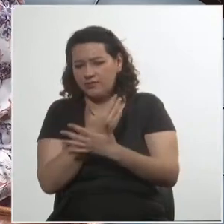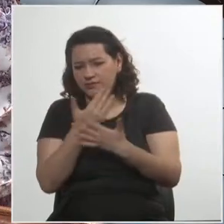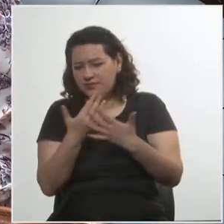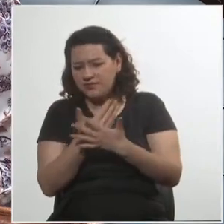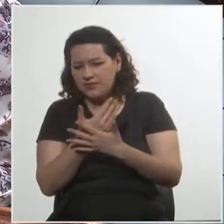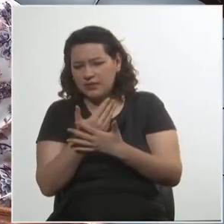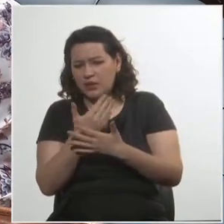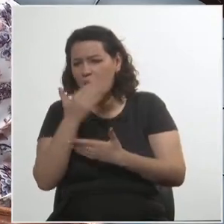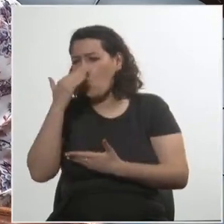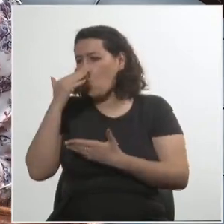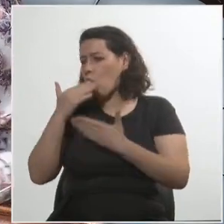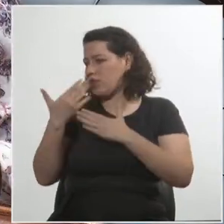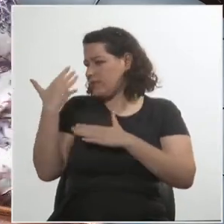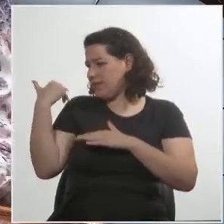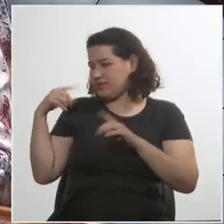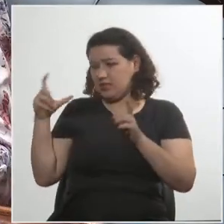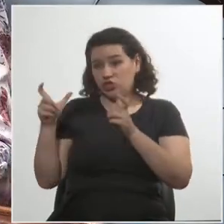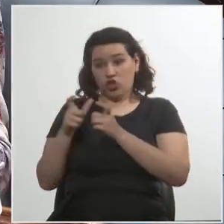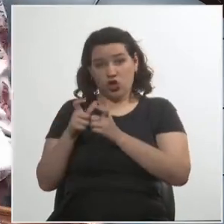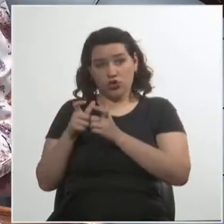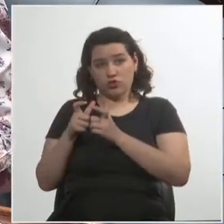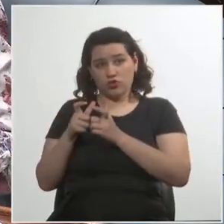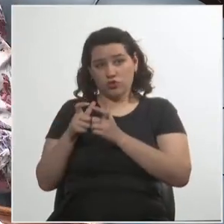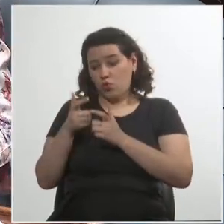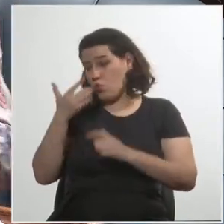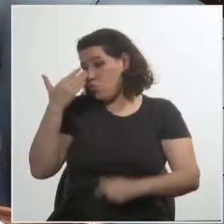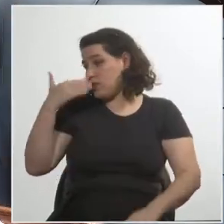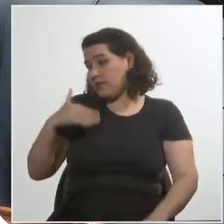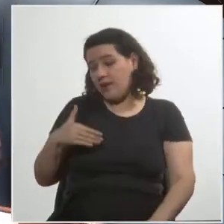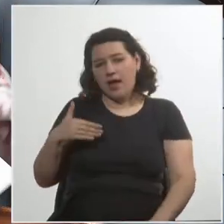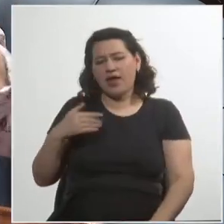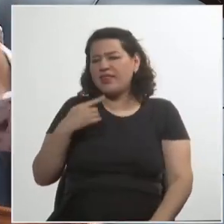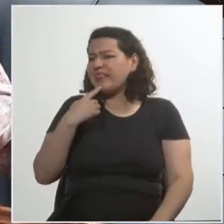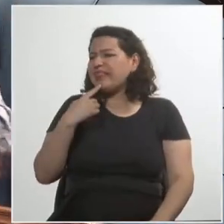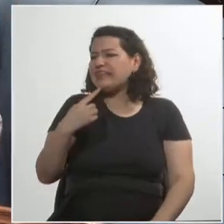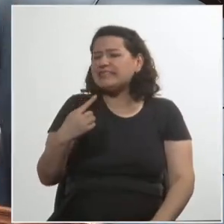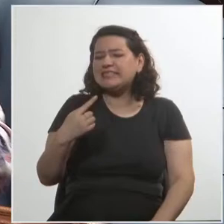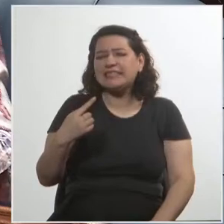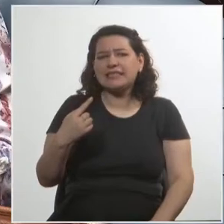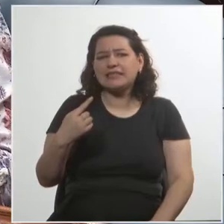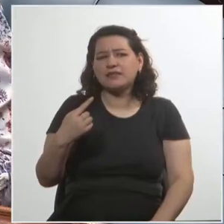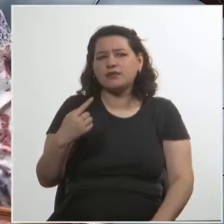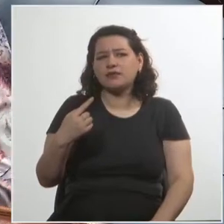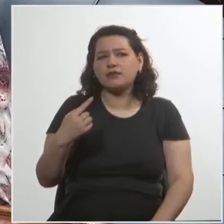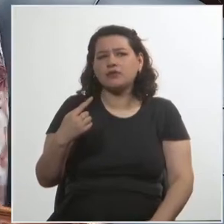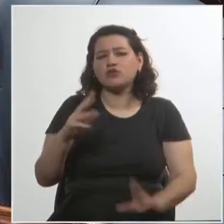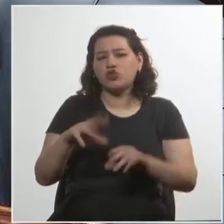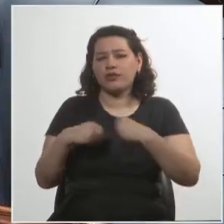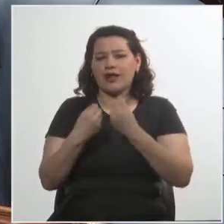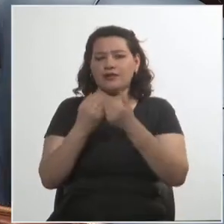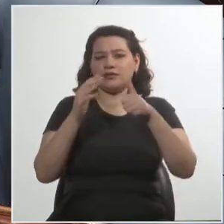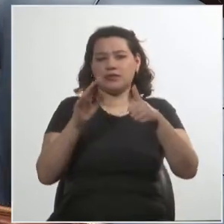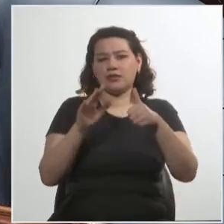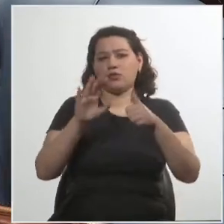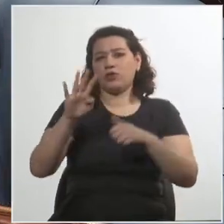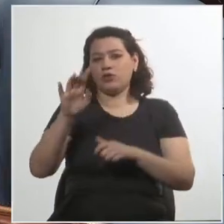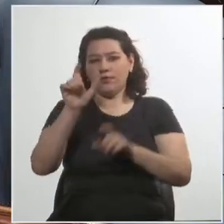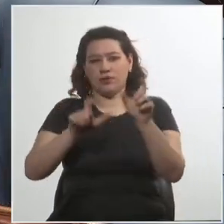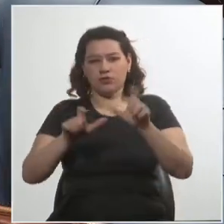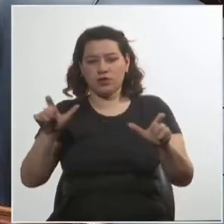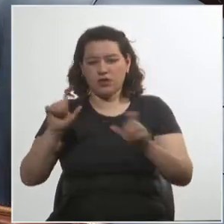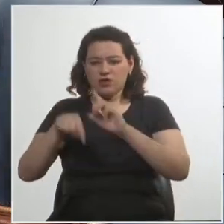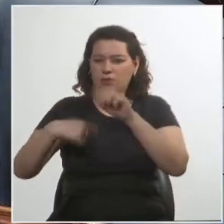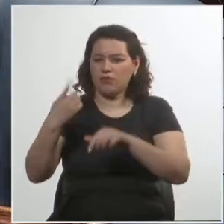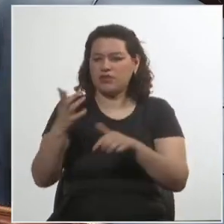en las últimas sesiones la versión taquigráfica de la última sesión aparece que son 74 personas después